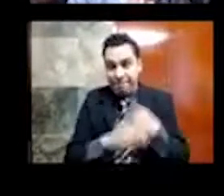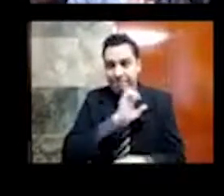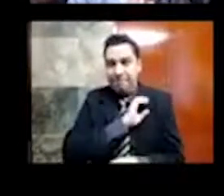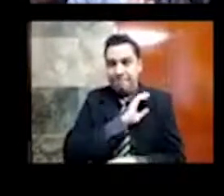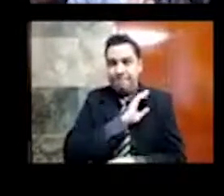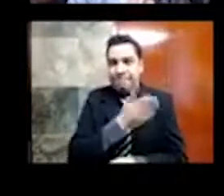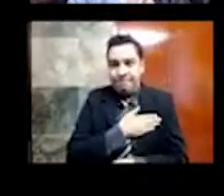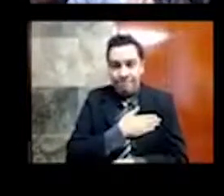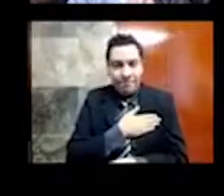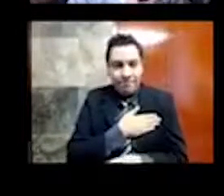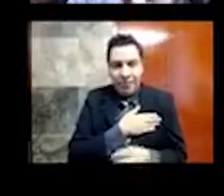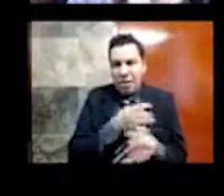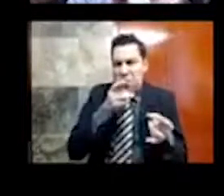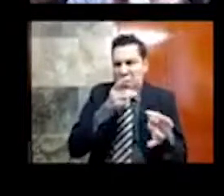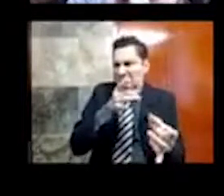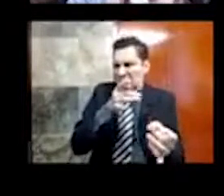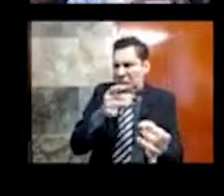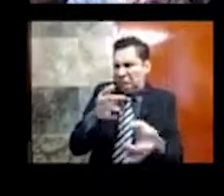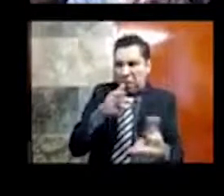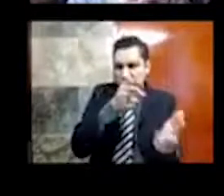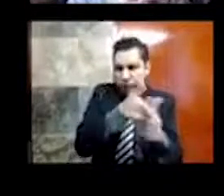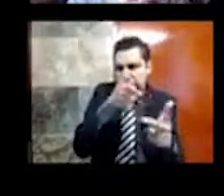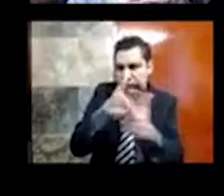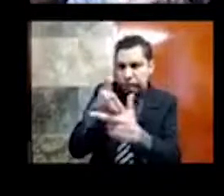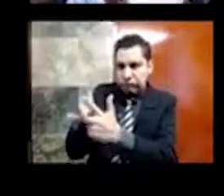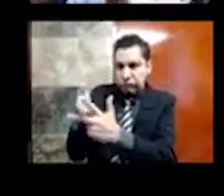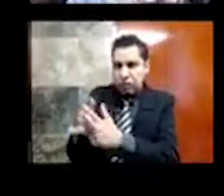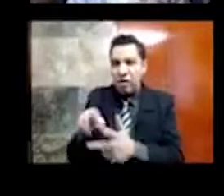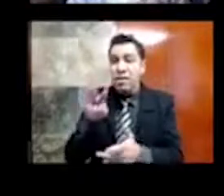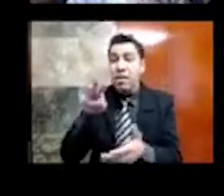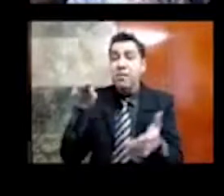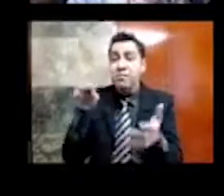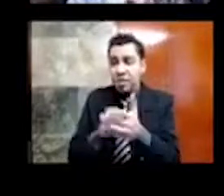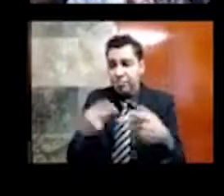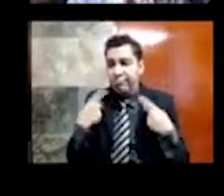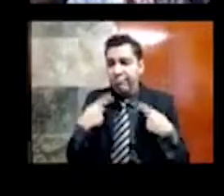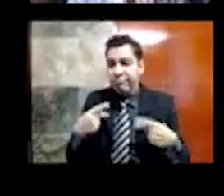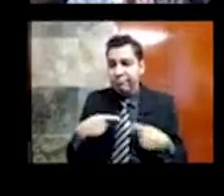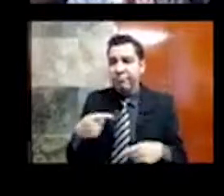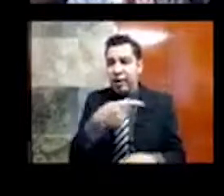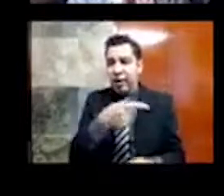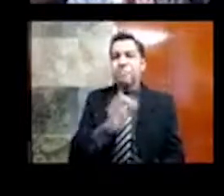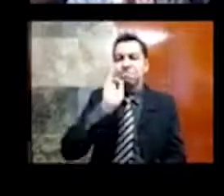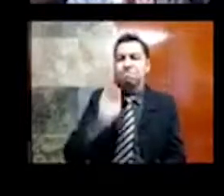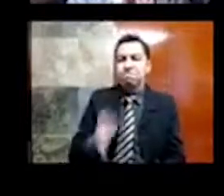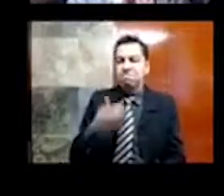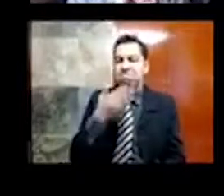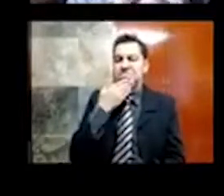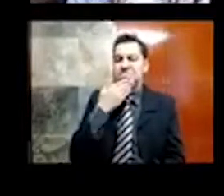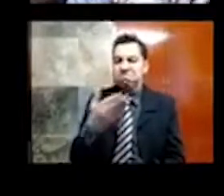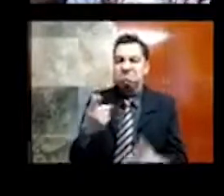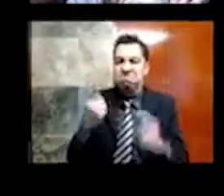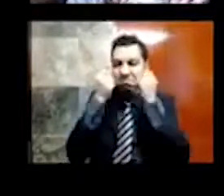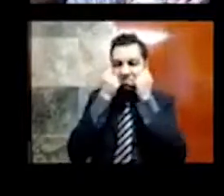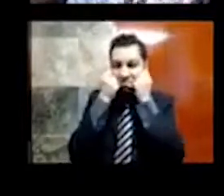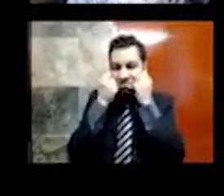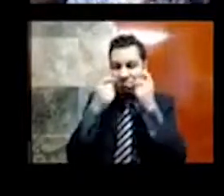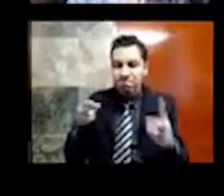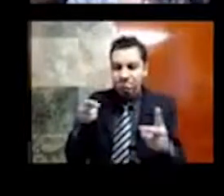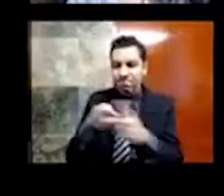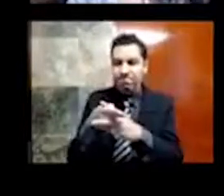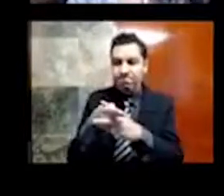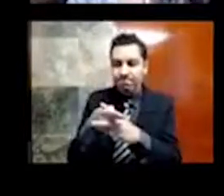3,000 que él mismo acepta. La que sigue, por favor. Este es un